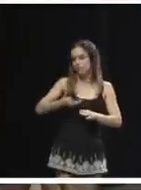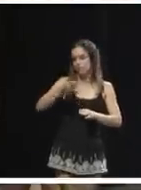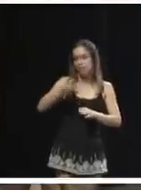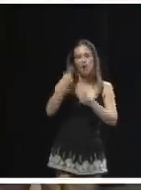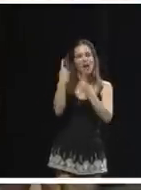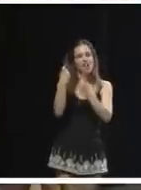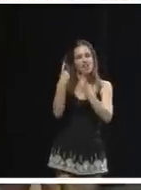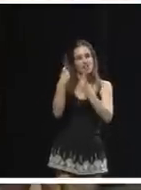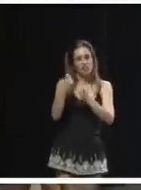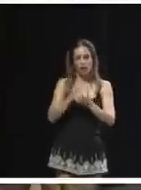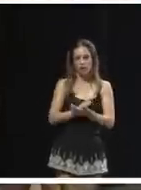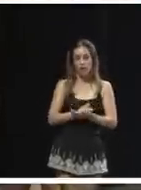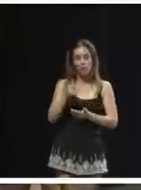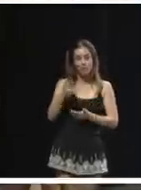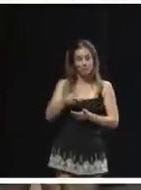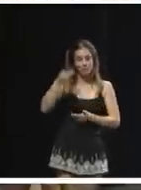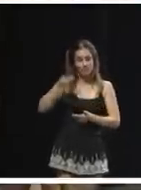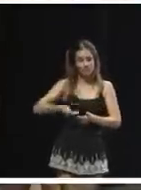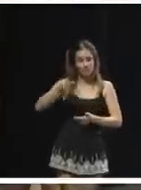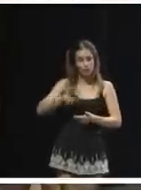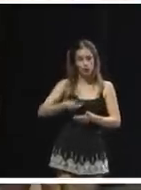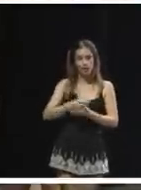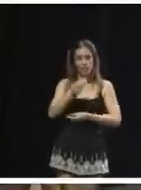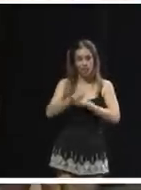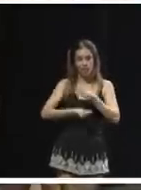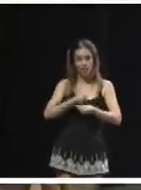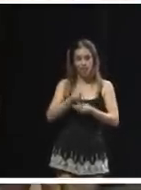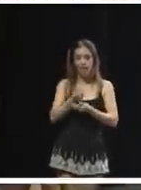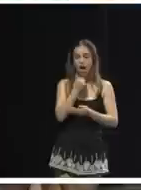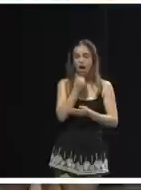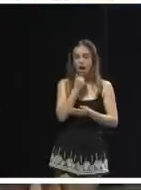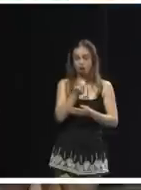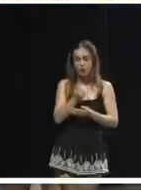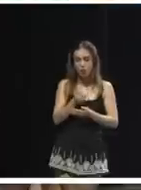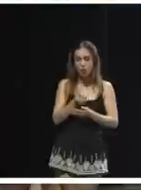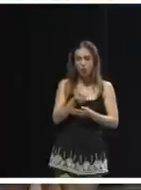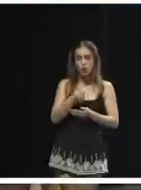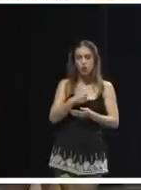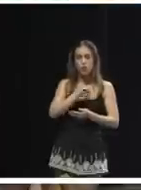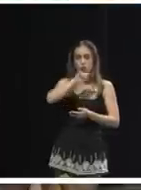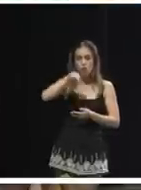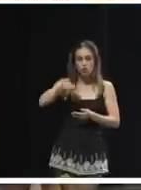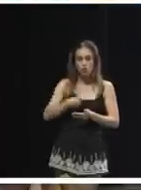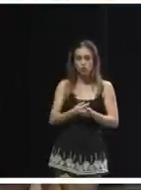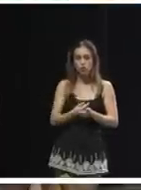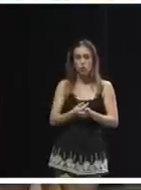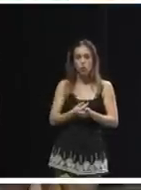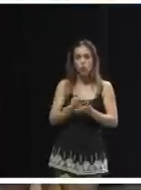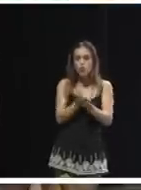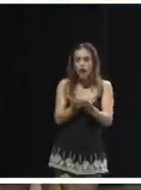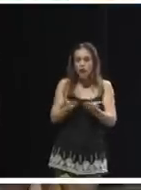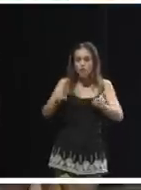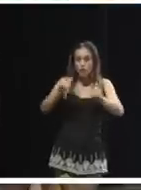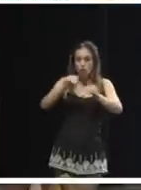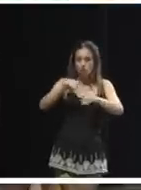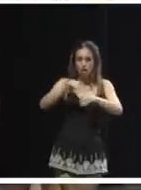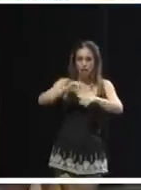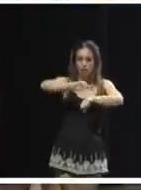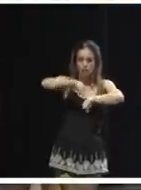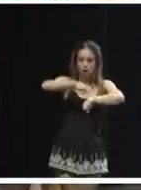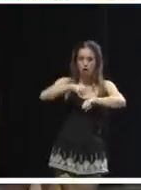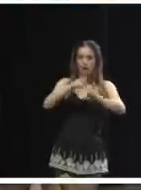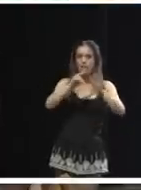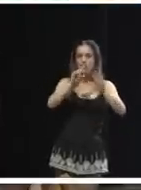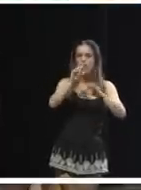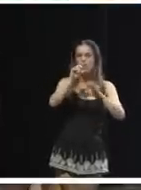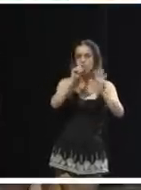hacer algo fundamental, y es que vamos a disponer de una bolsa de horas del 10% al